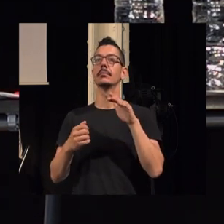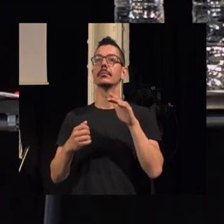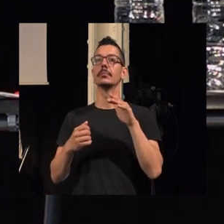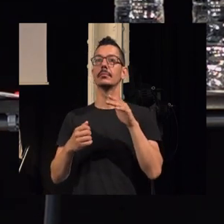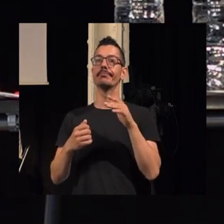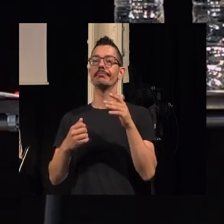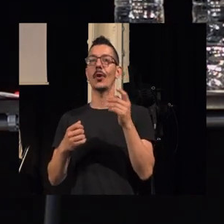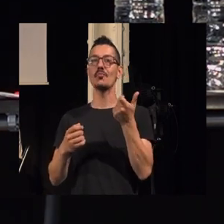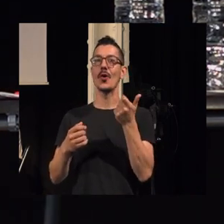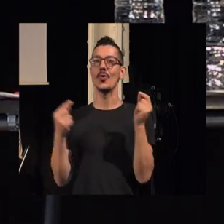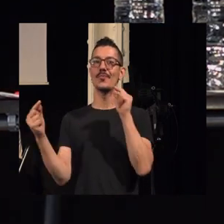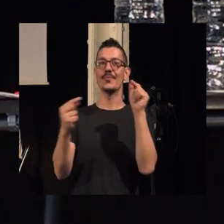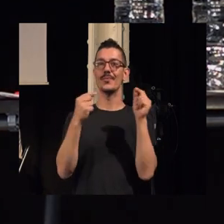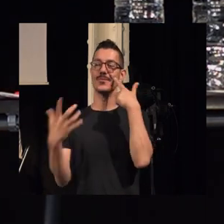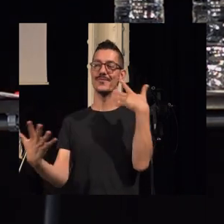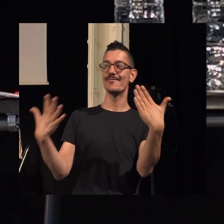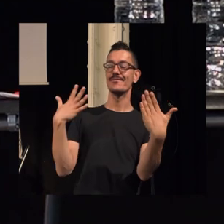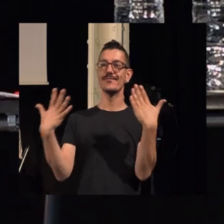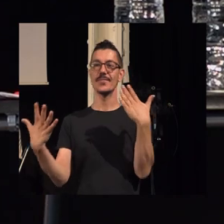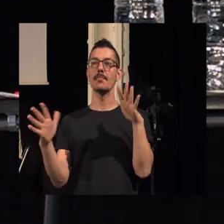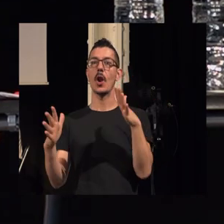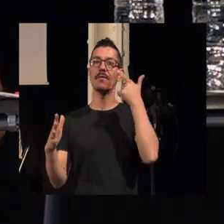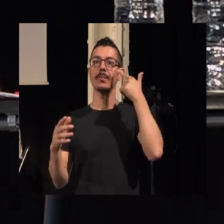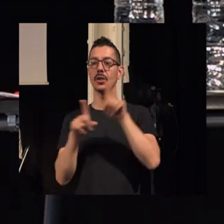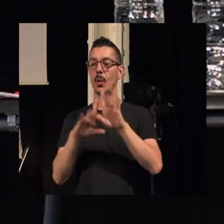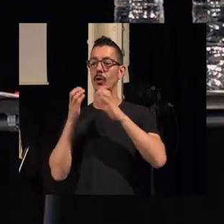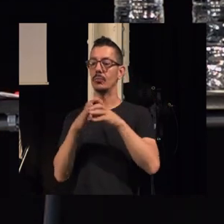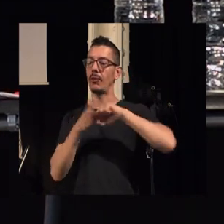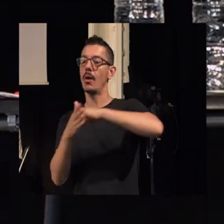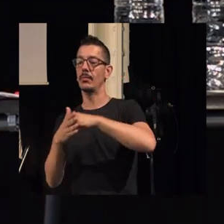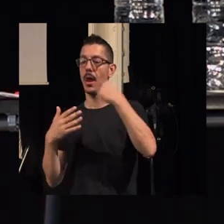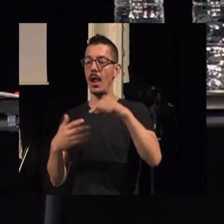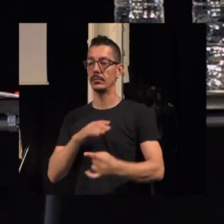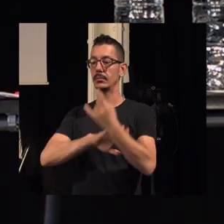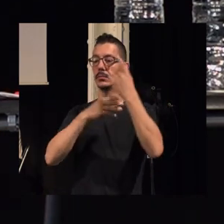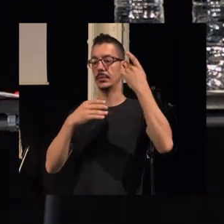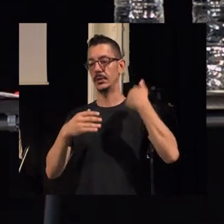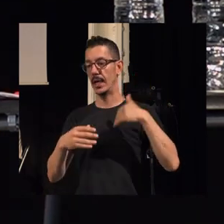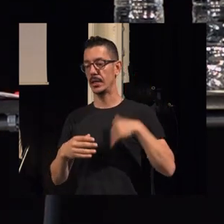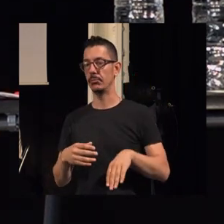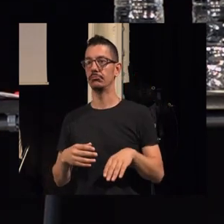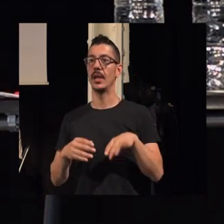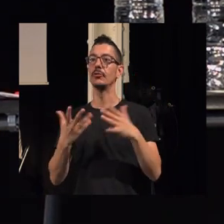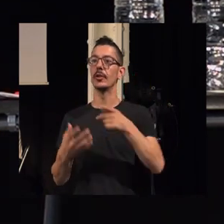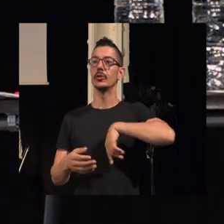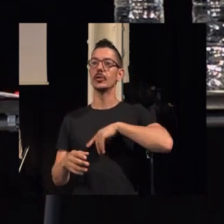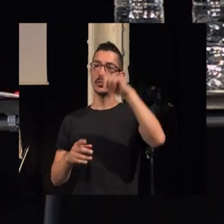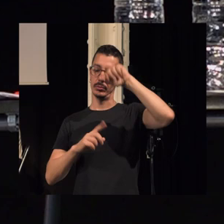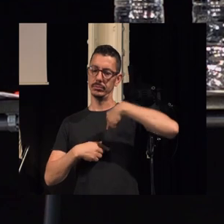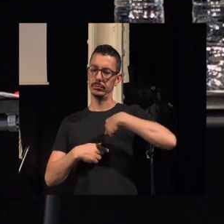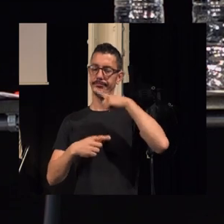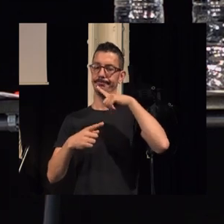opresiones desde la comunidad. Y entonces tenemos que recuestionarnos sobre todo qué es el LGTB. Yo soy el